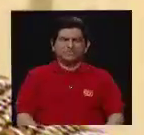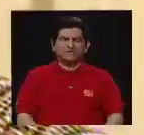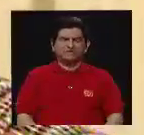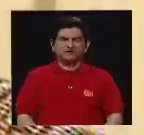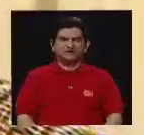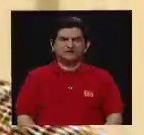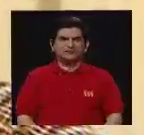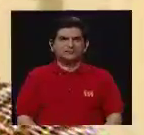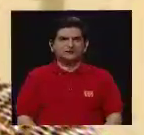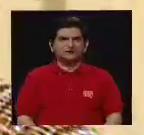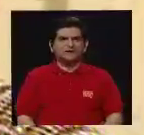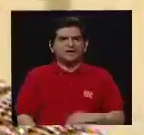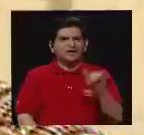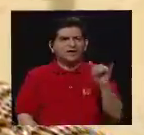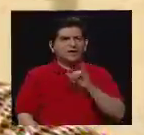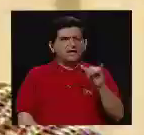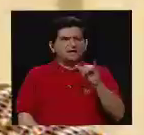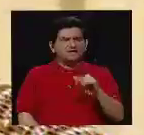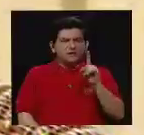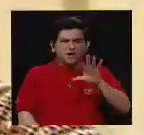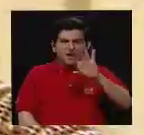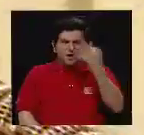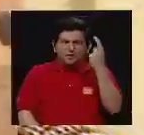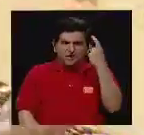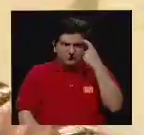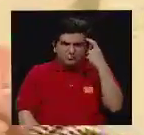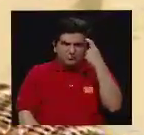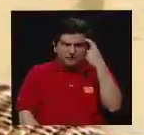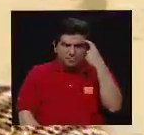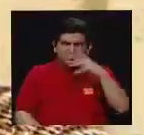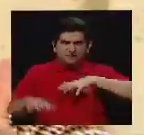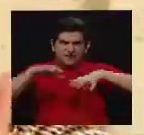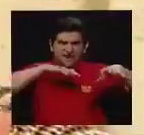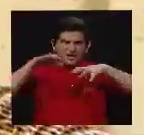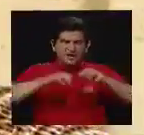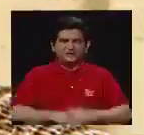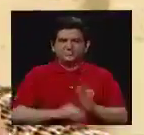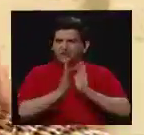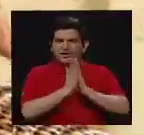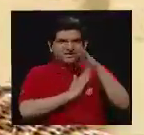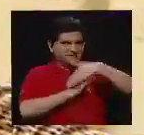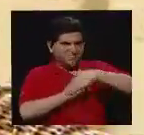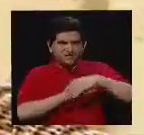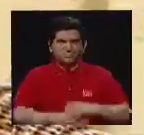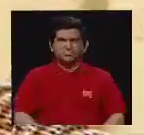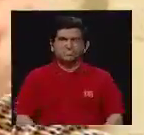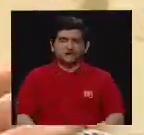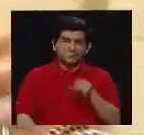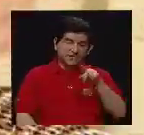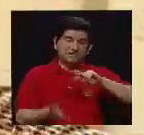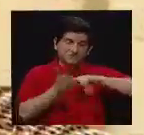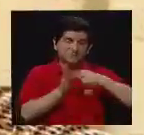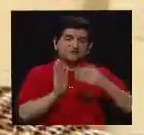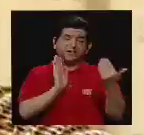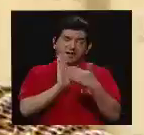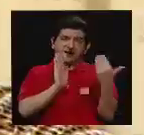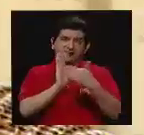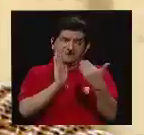razón, es una forma de pensamiento y de acción excesiva y por lo tanto